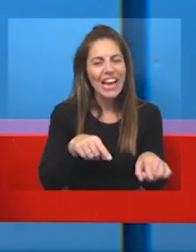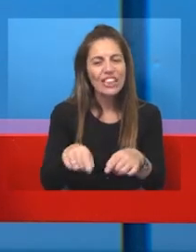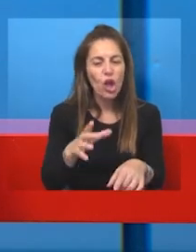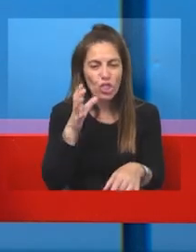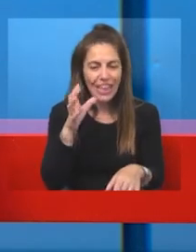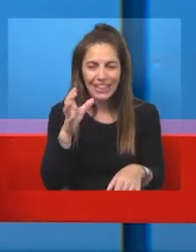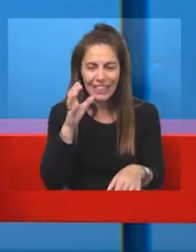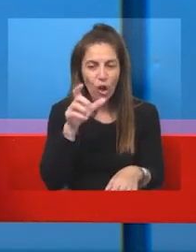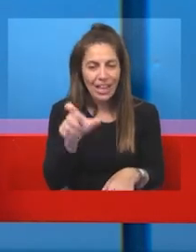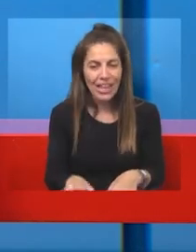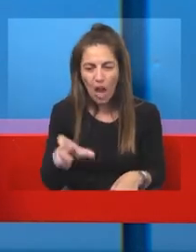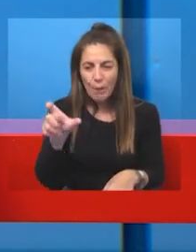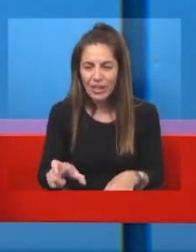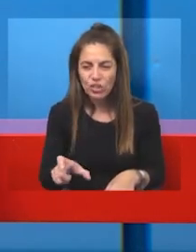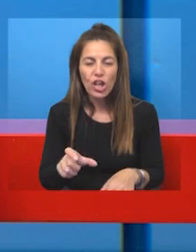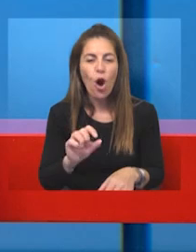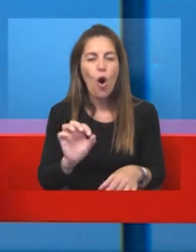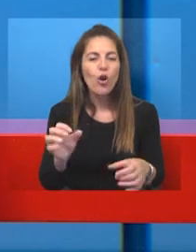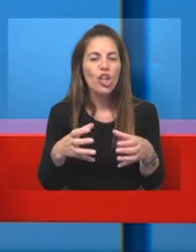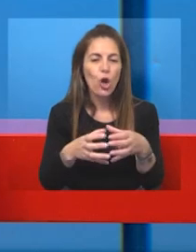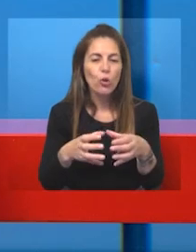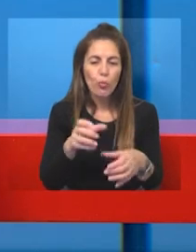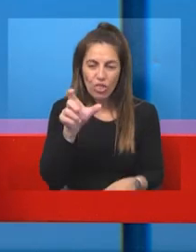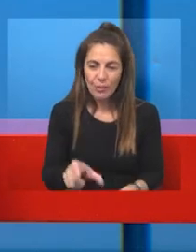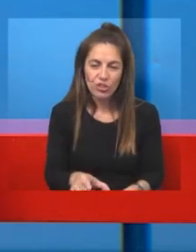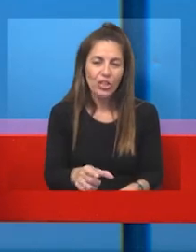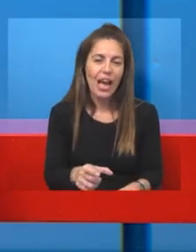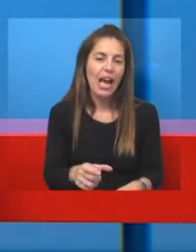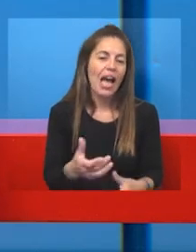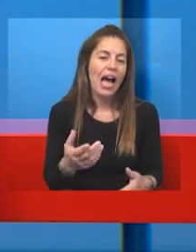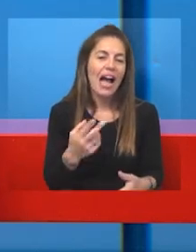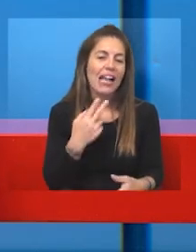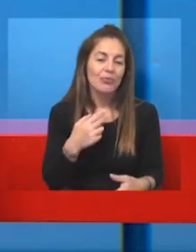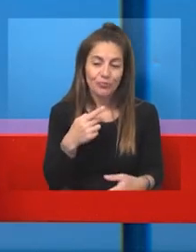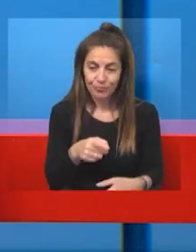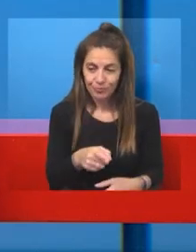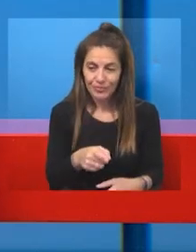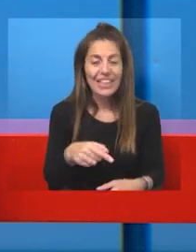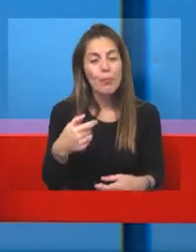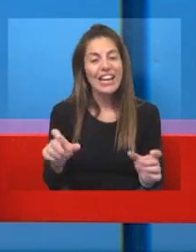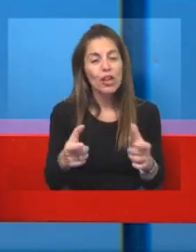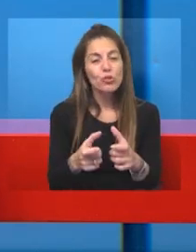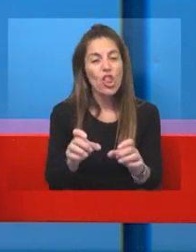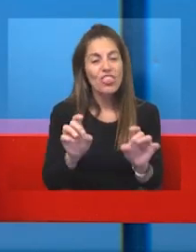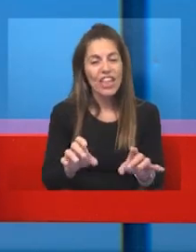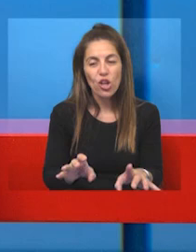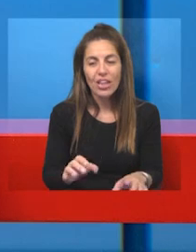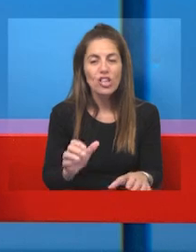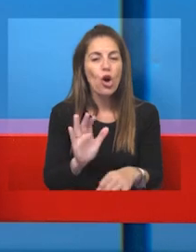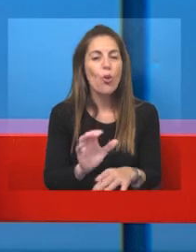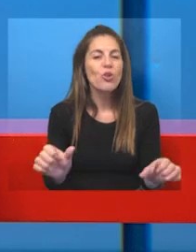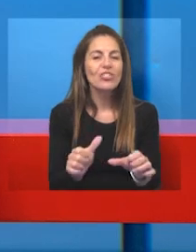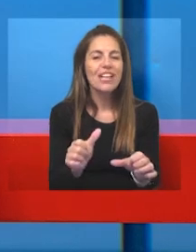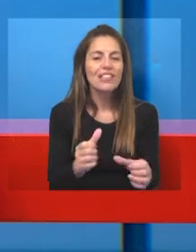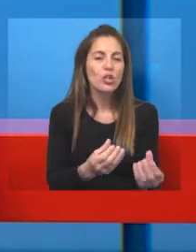riesgo de las personas o o de los grupos de personas al consumir este la sustancia y luego la reducción de los daños como se hace